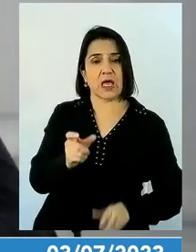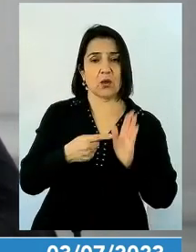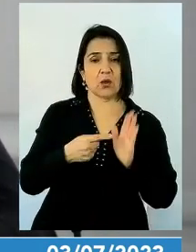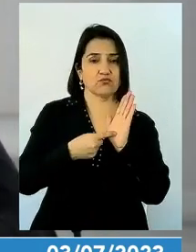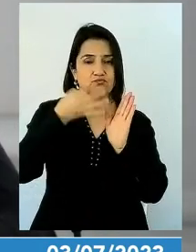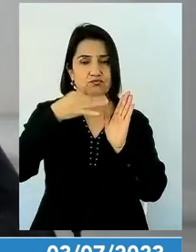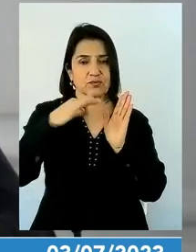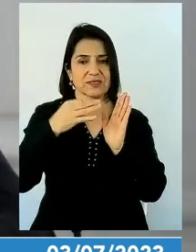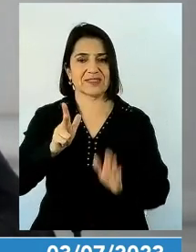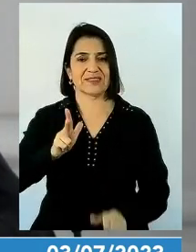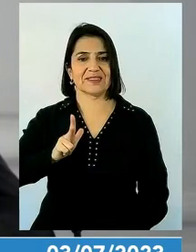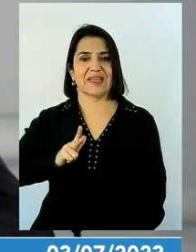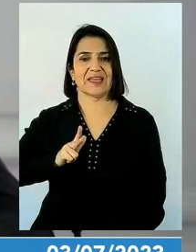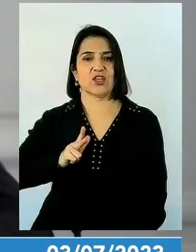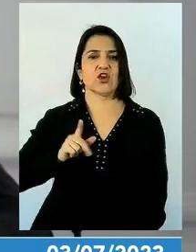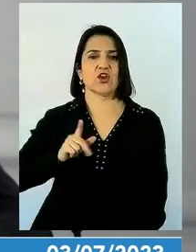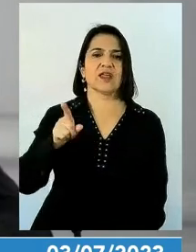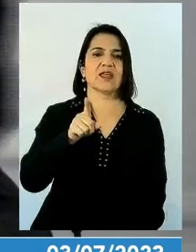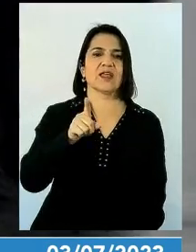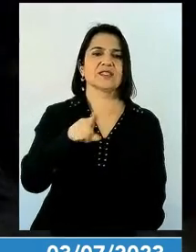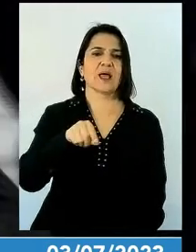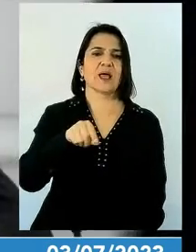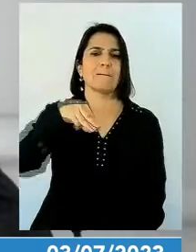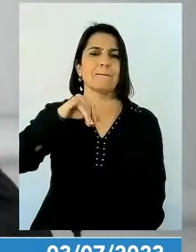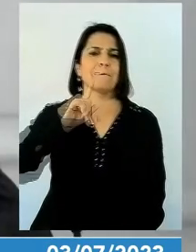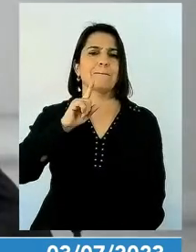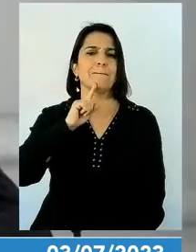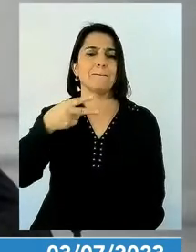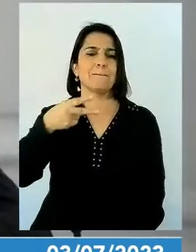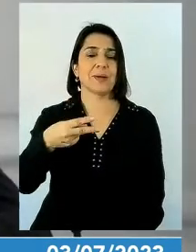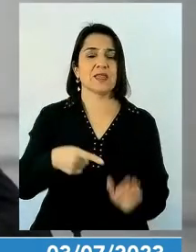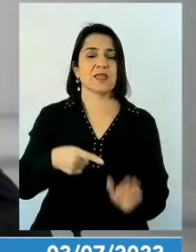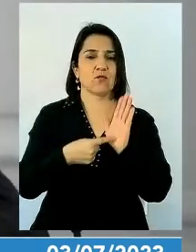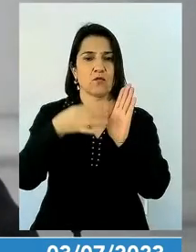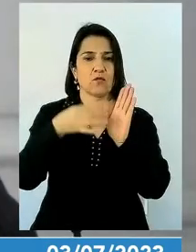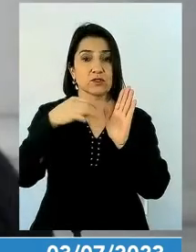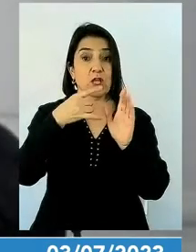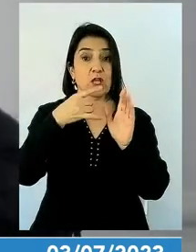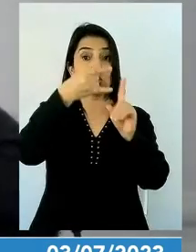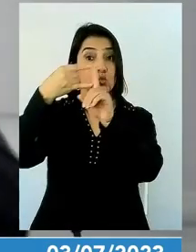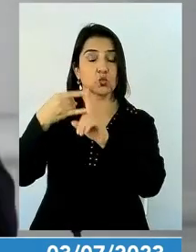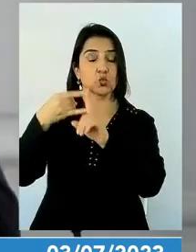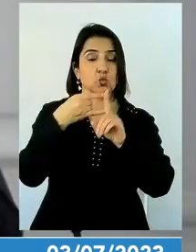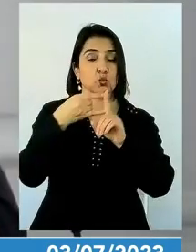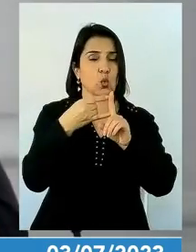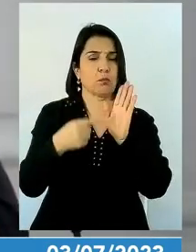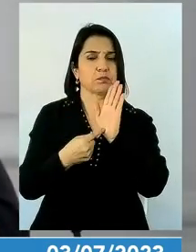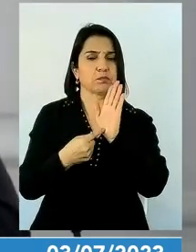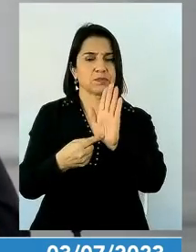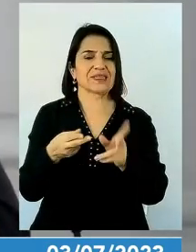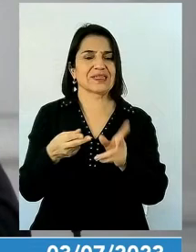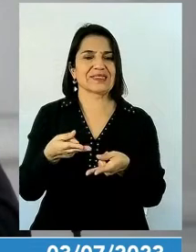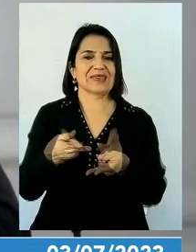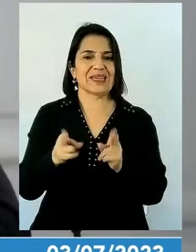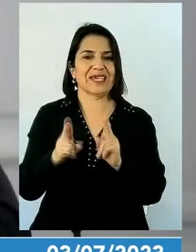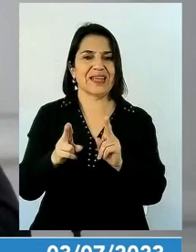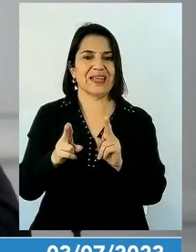Schmidt, quien expondrá por Zoom sobre el derecho a la movilidad segura y